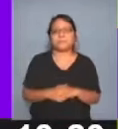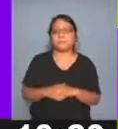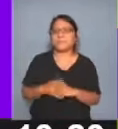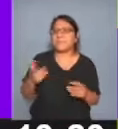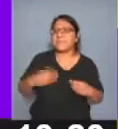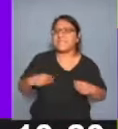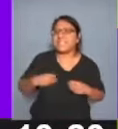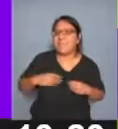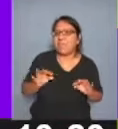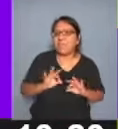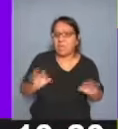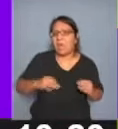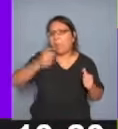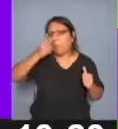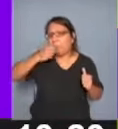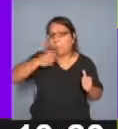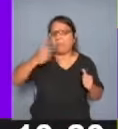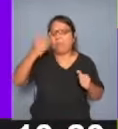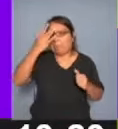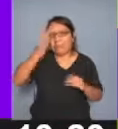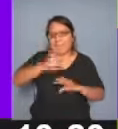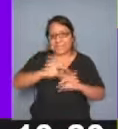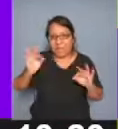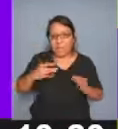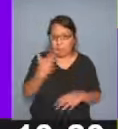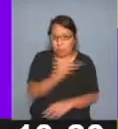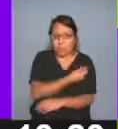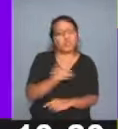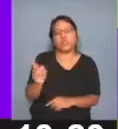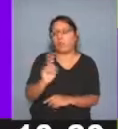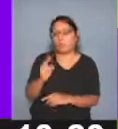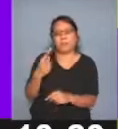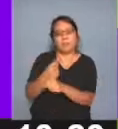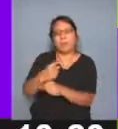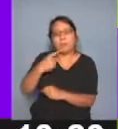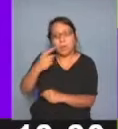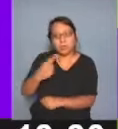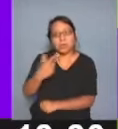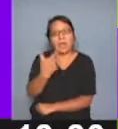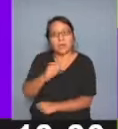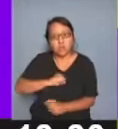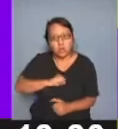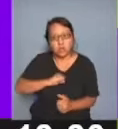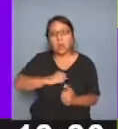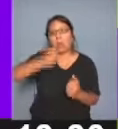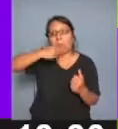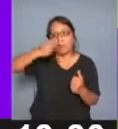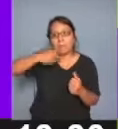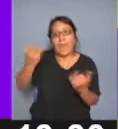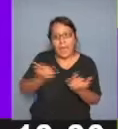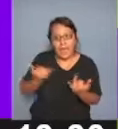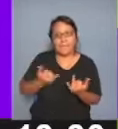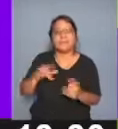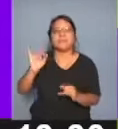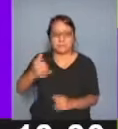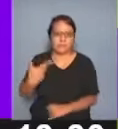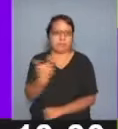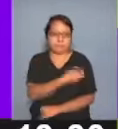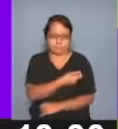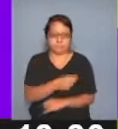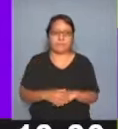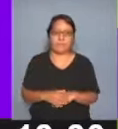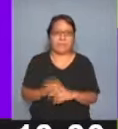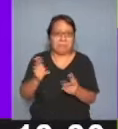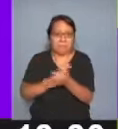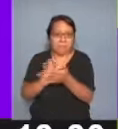vacunar? No, primero se le pregunta si presenta algunos síntomas y si no, no se le vacuna. Bien, y también, bueno, por